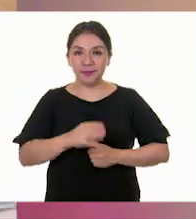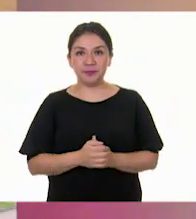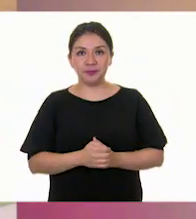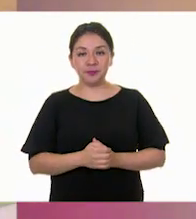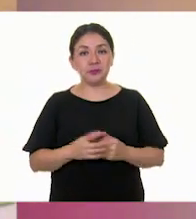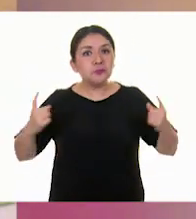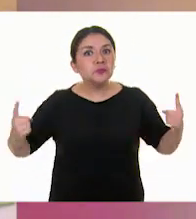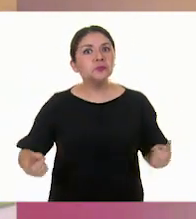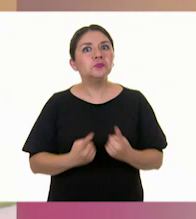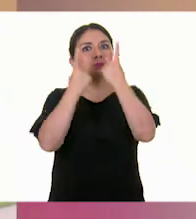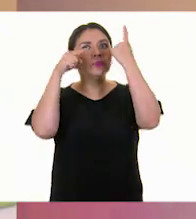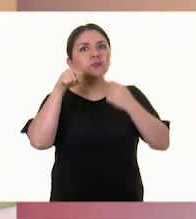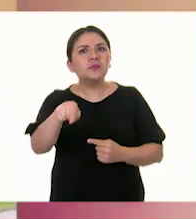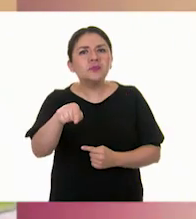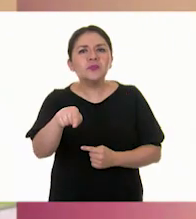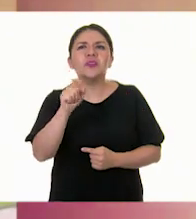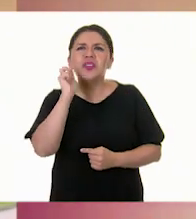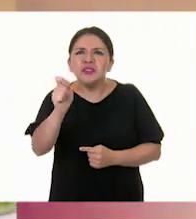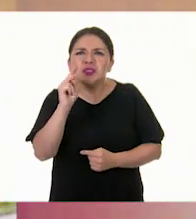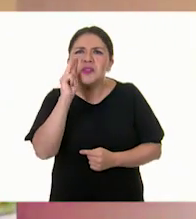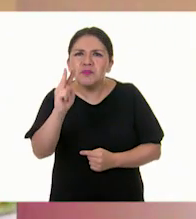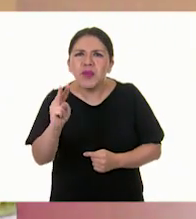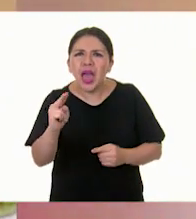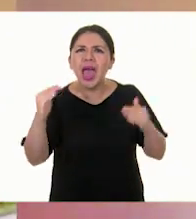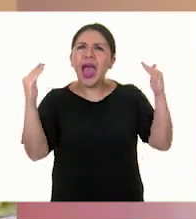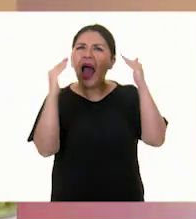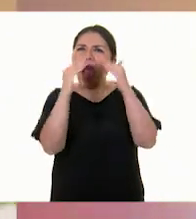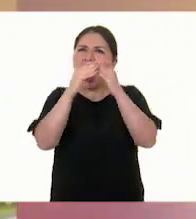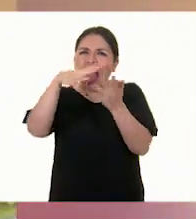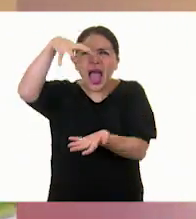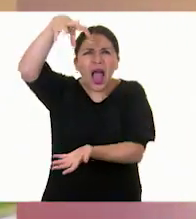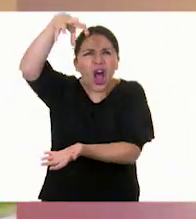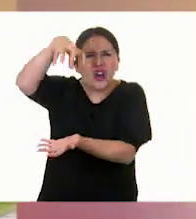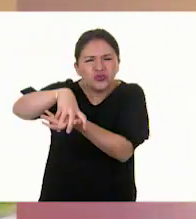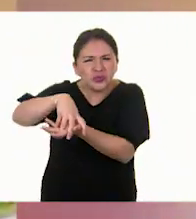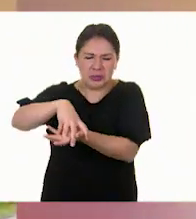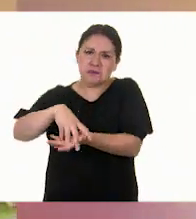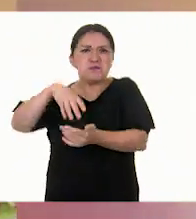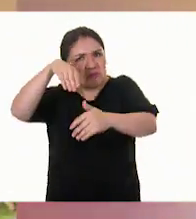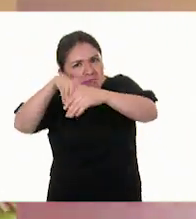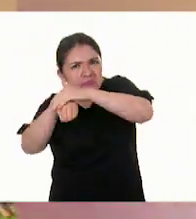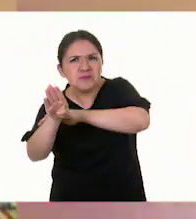Se encontró con una casa, entró.